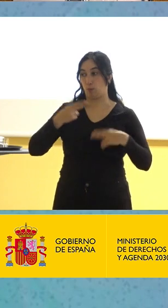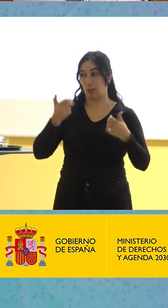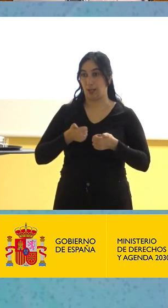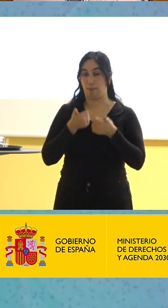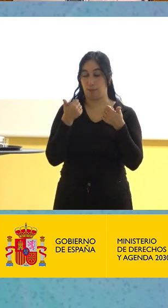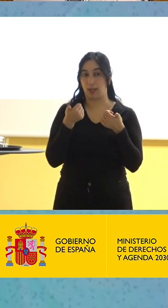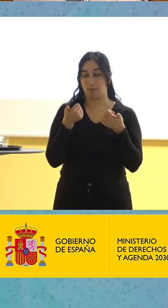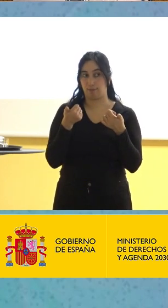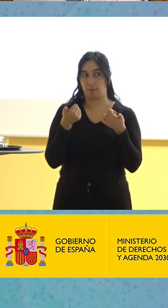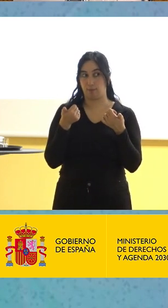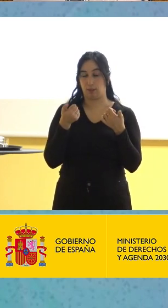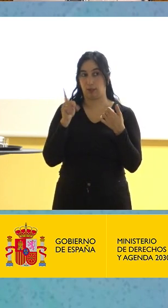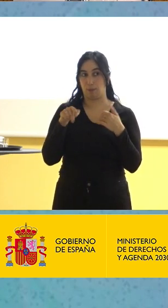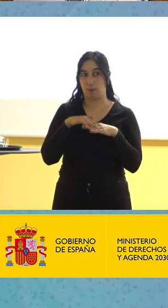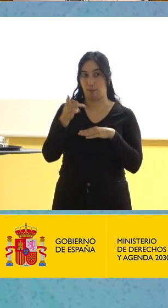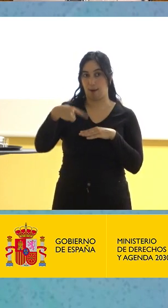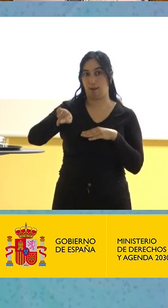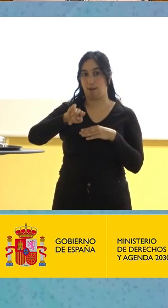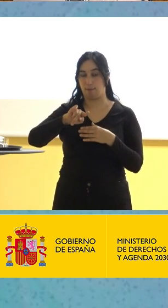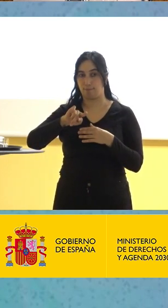en estas iniciativas